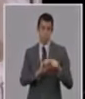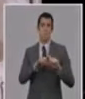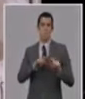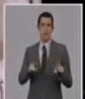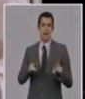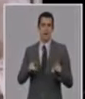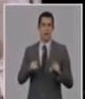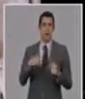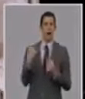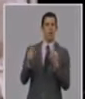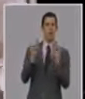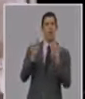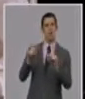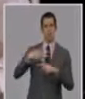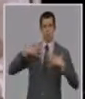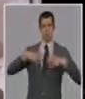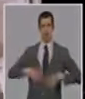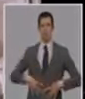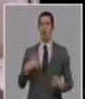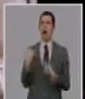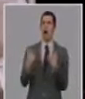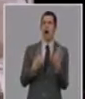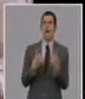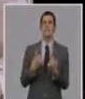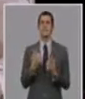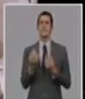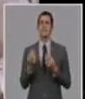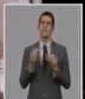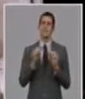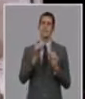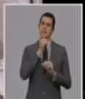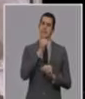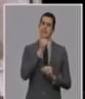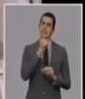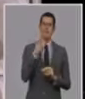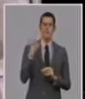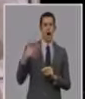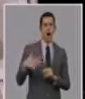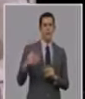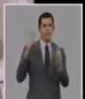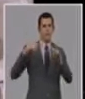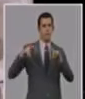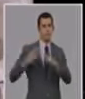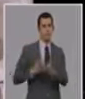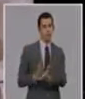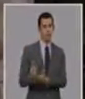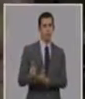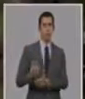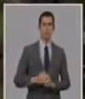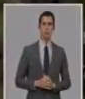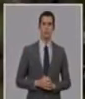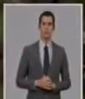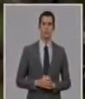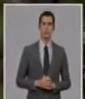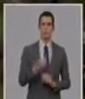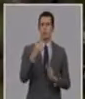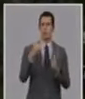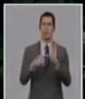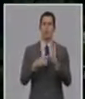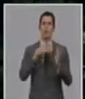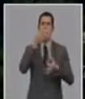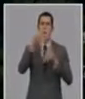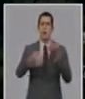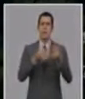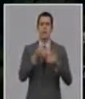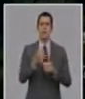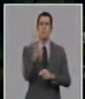gustaría diferenciar lo que es secuela a lo que es manifestación persistente. ¿Cuáles son las